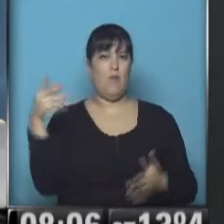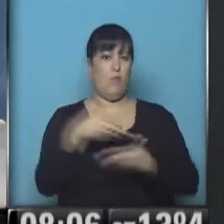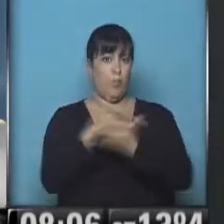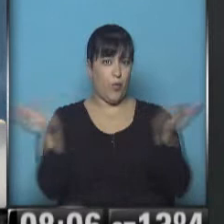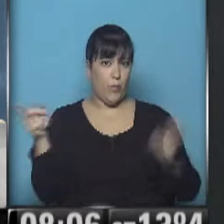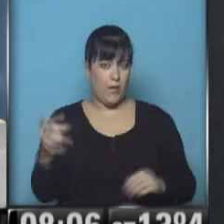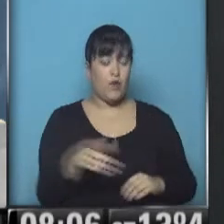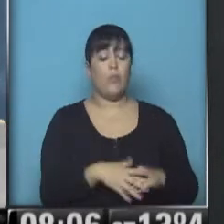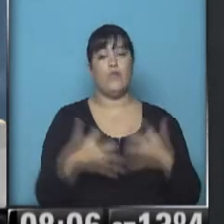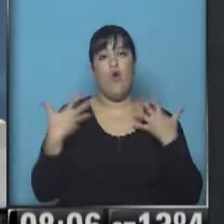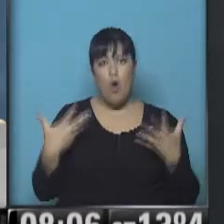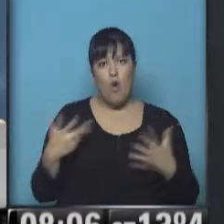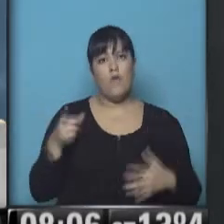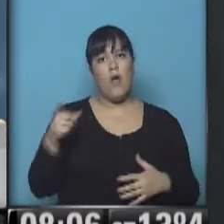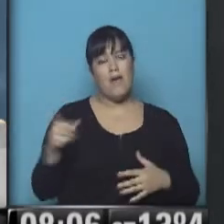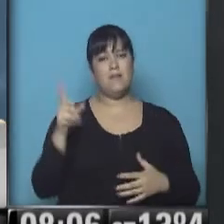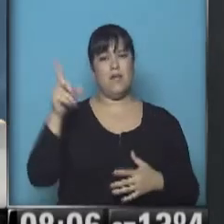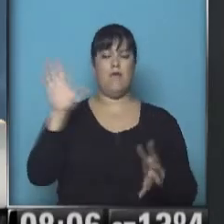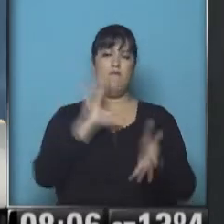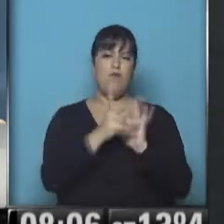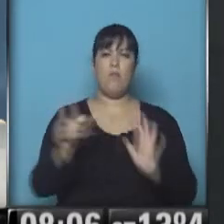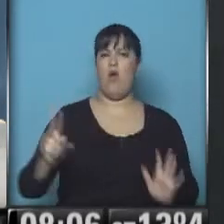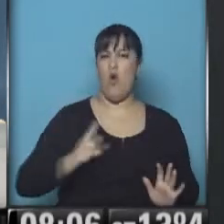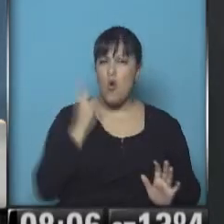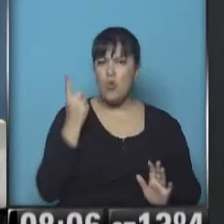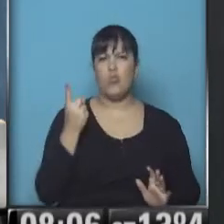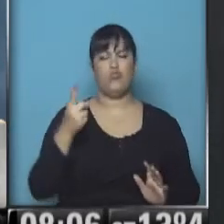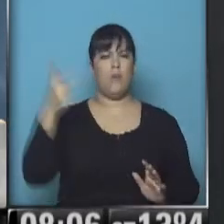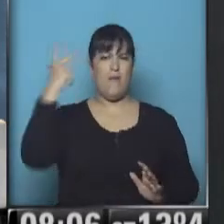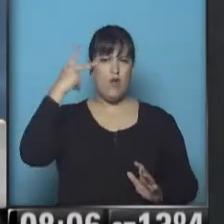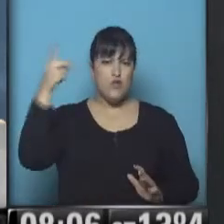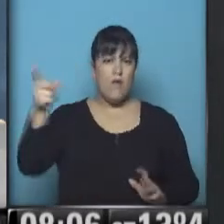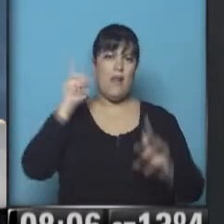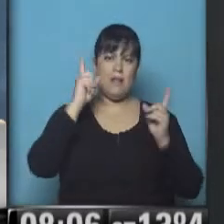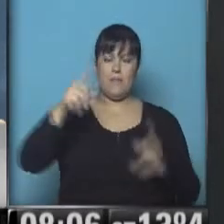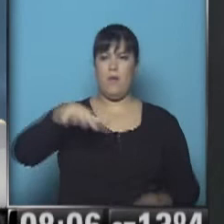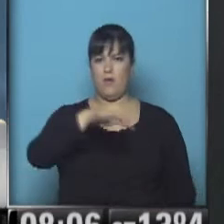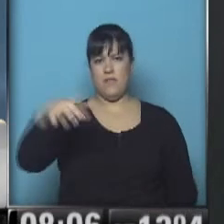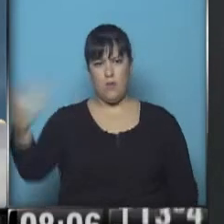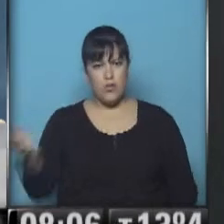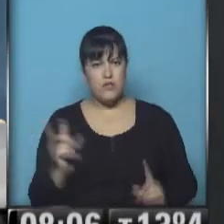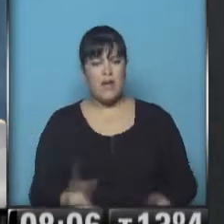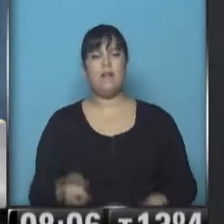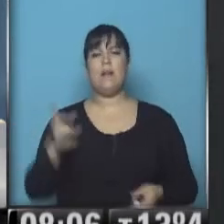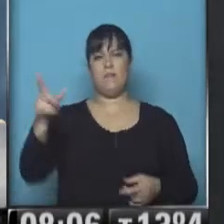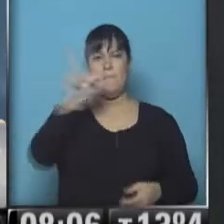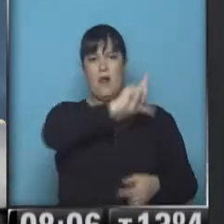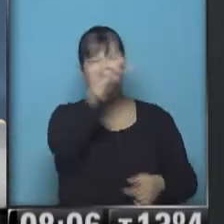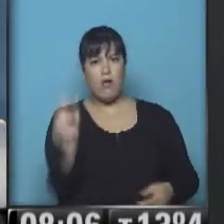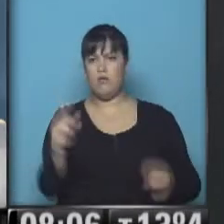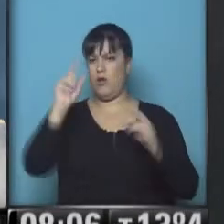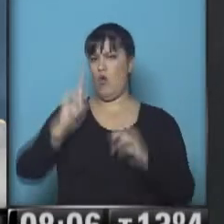que obviamente constituye un orgullo no solamente para Florencio Varela, para la provincia de Buenos Aires, sino también para la República